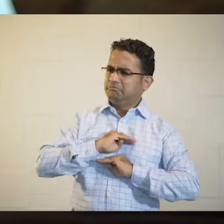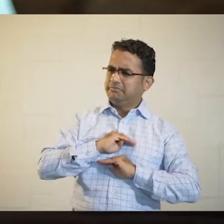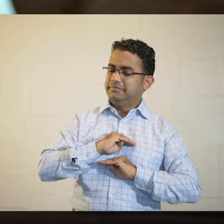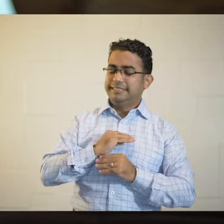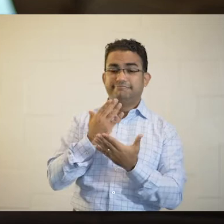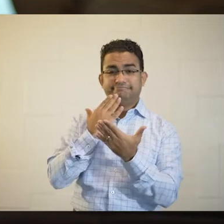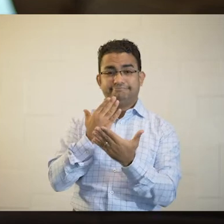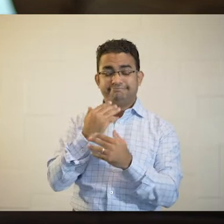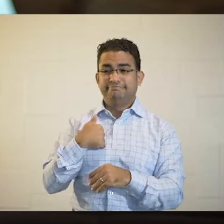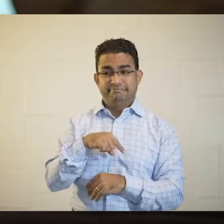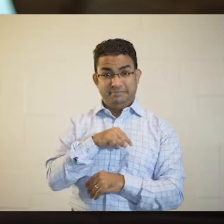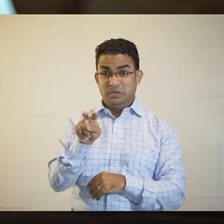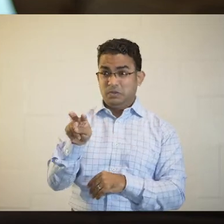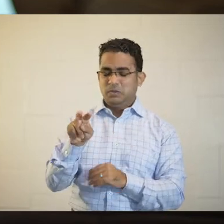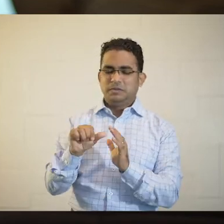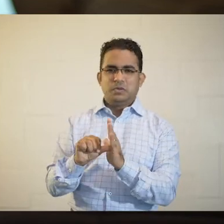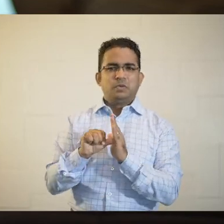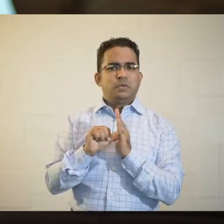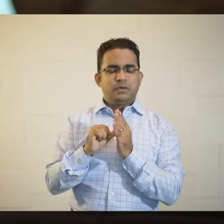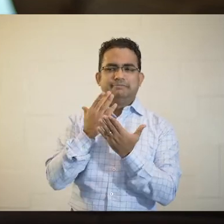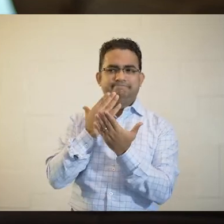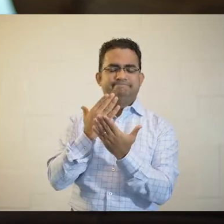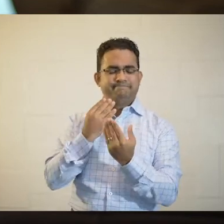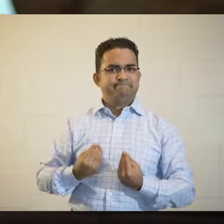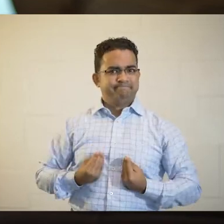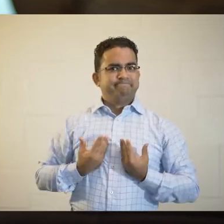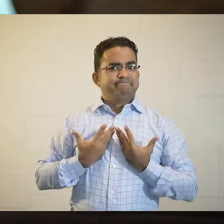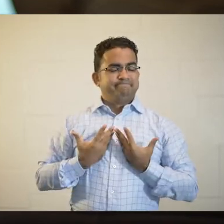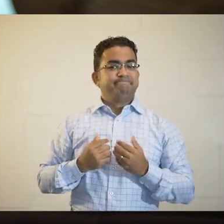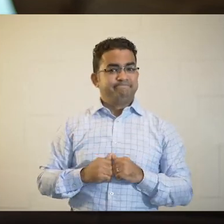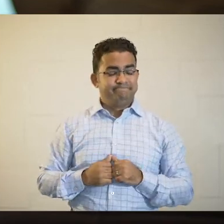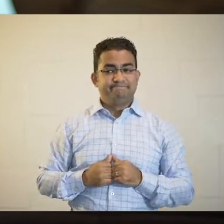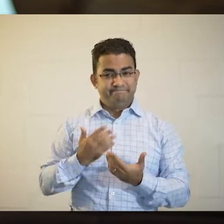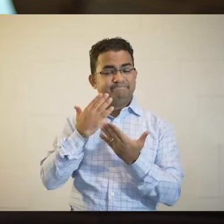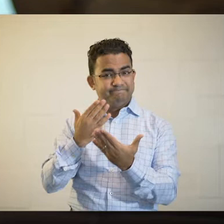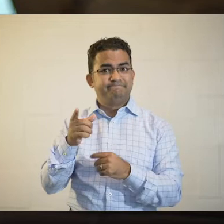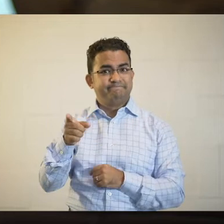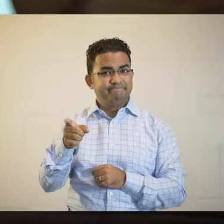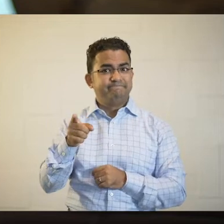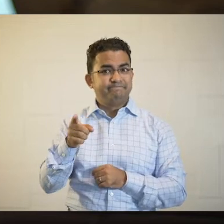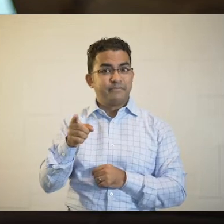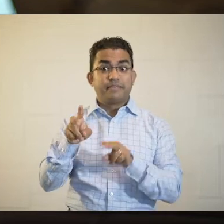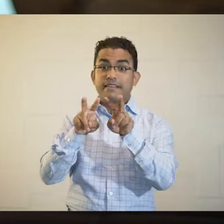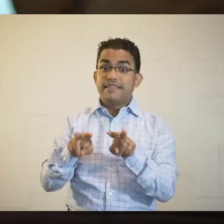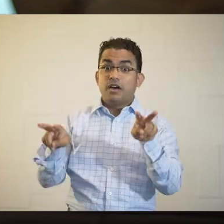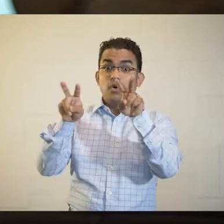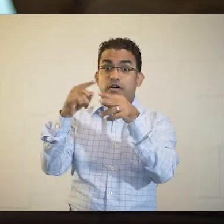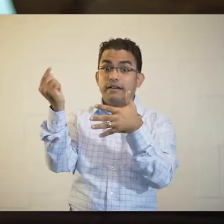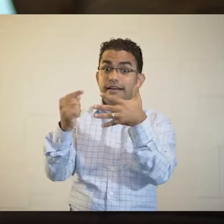Así que gracias a ellos por dejarme entrar en sus vidas. Y darme, ver valores.